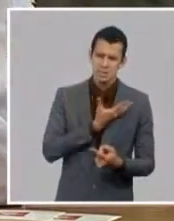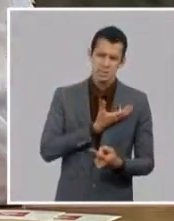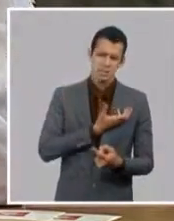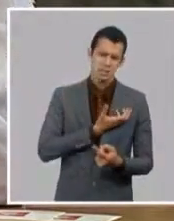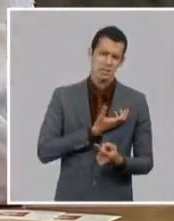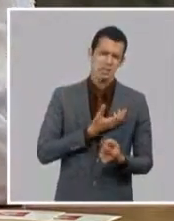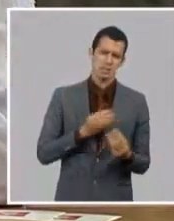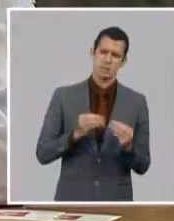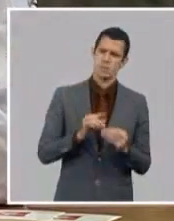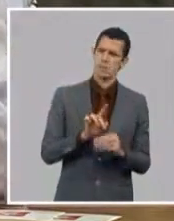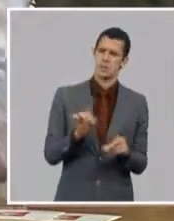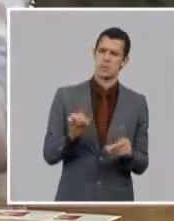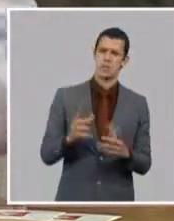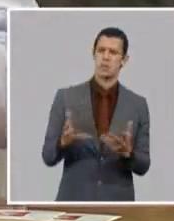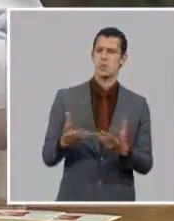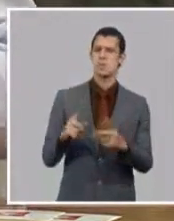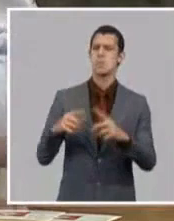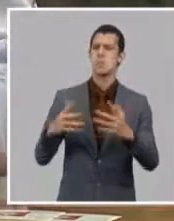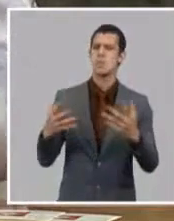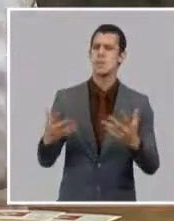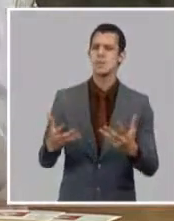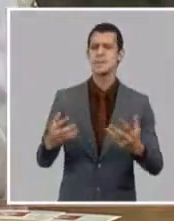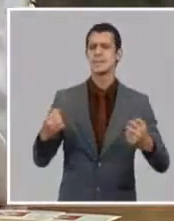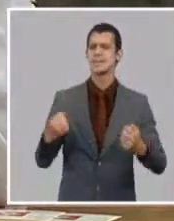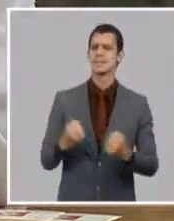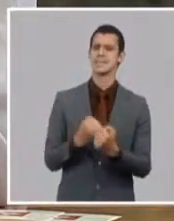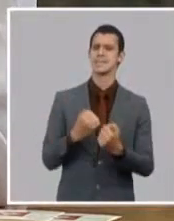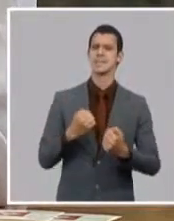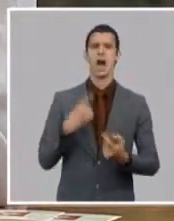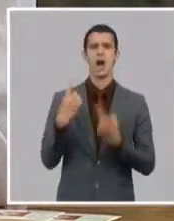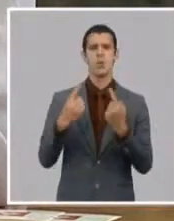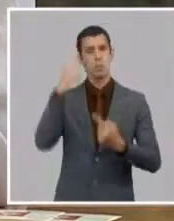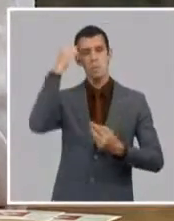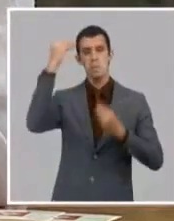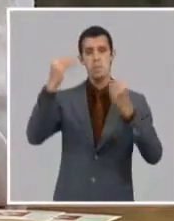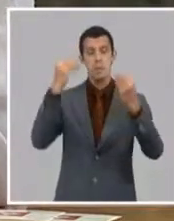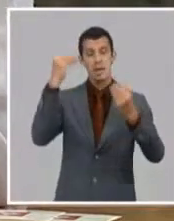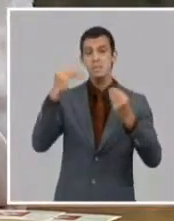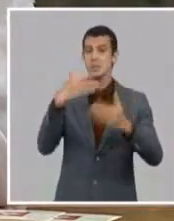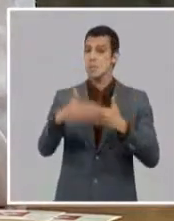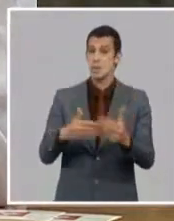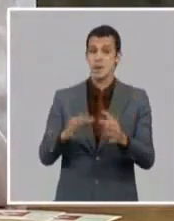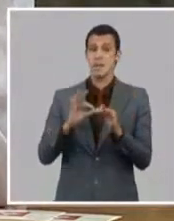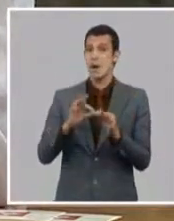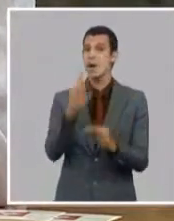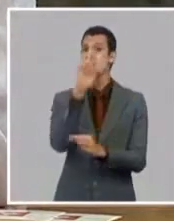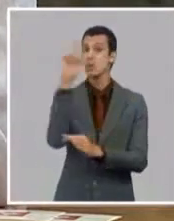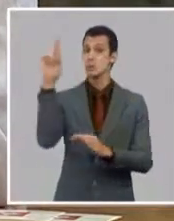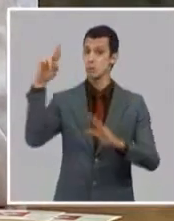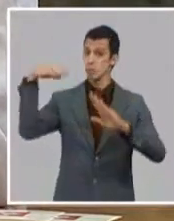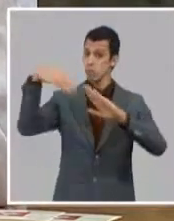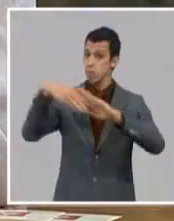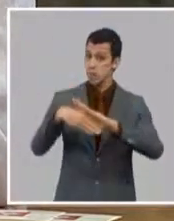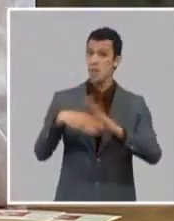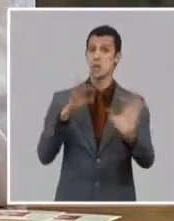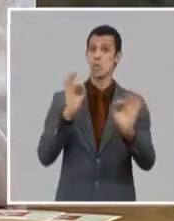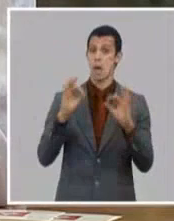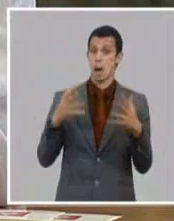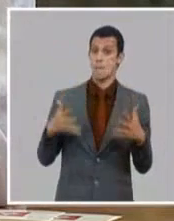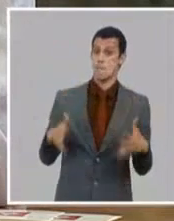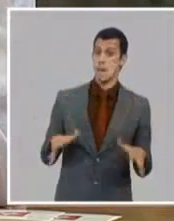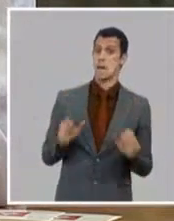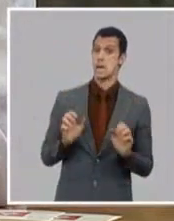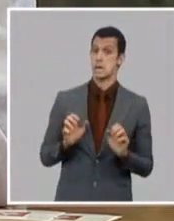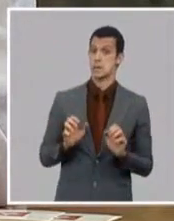porque haya pasado esto, algunas tal vez temerosas de que se nos vaya a desordenar la sociedad, y por supuesto eso no va a pasar, a eso nunca le